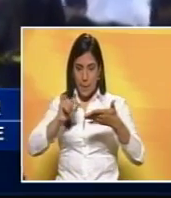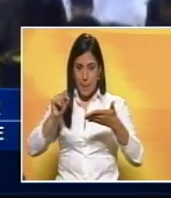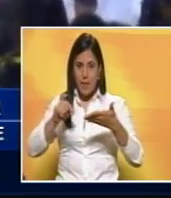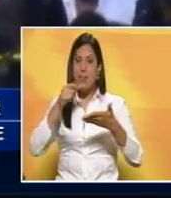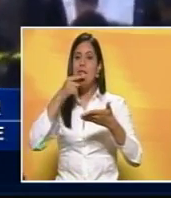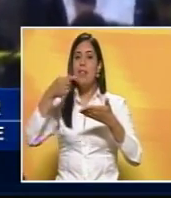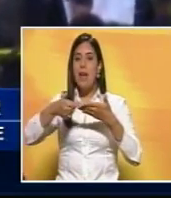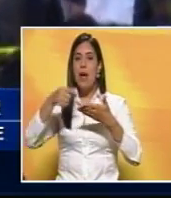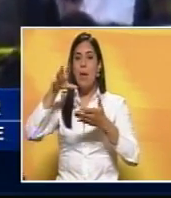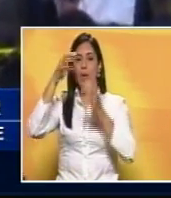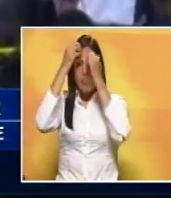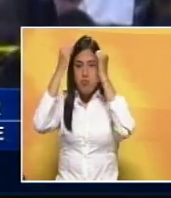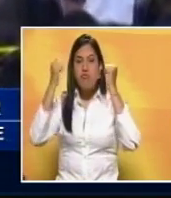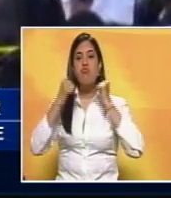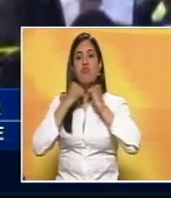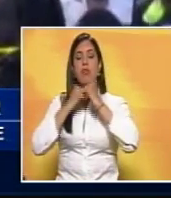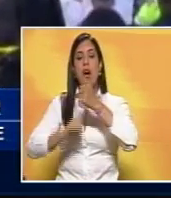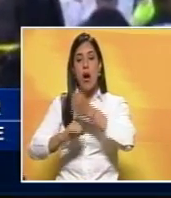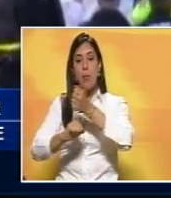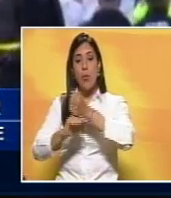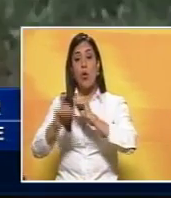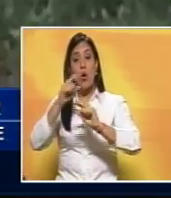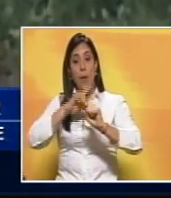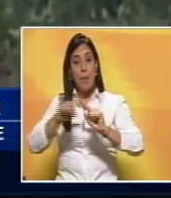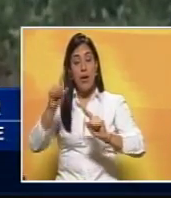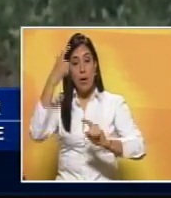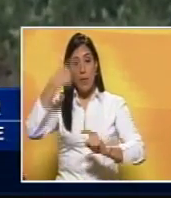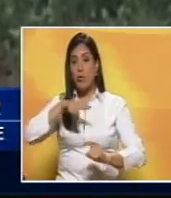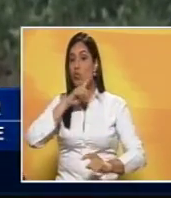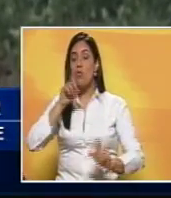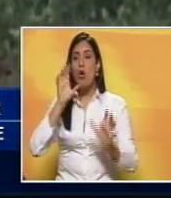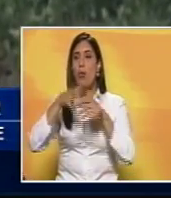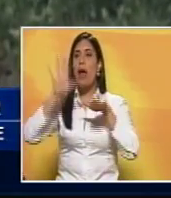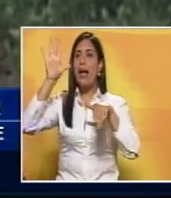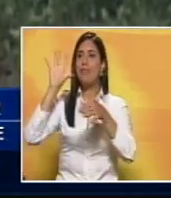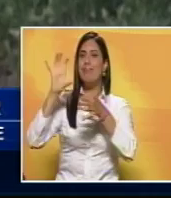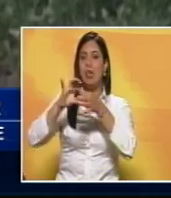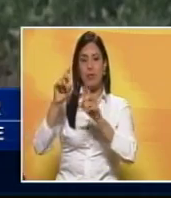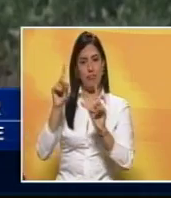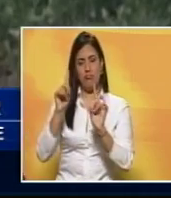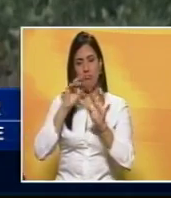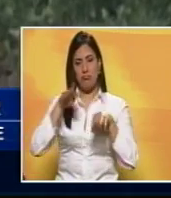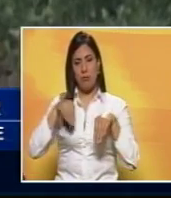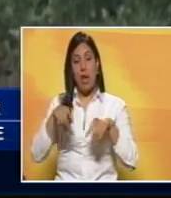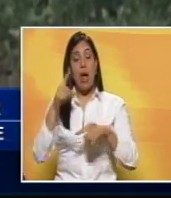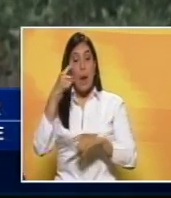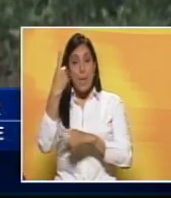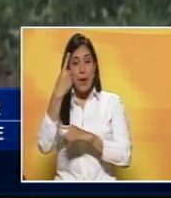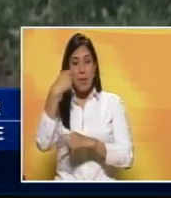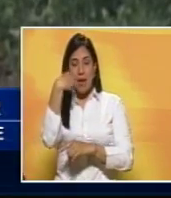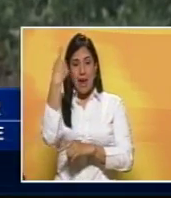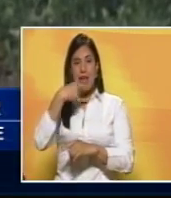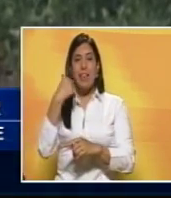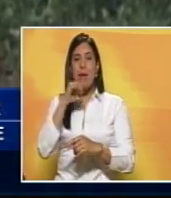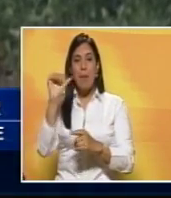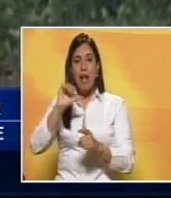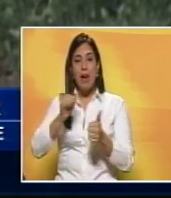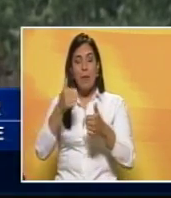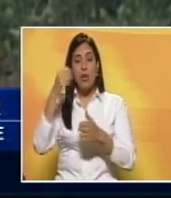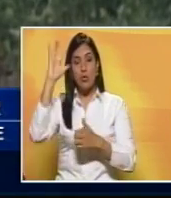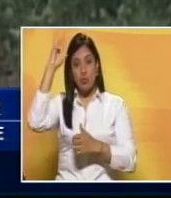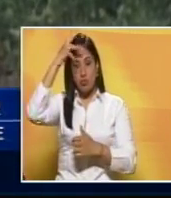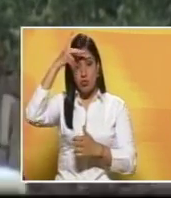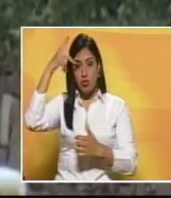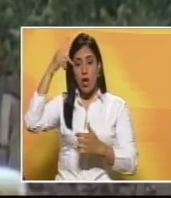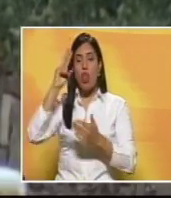supuestamente se refería al Estado Islámico, aunque el grupo extremista aún no ha asumido el ataque. Este es el primer acto de este tipo desde que Donald